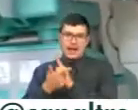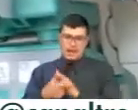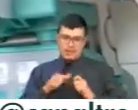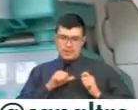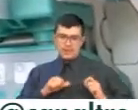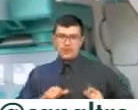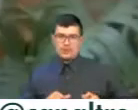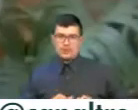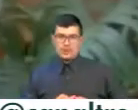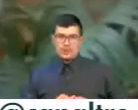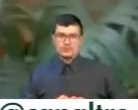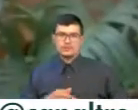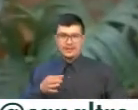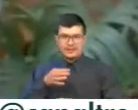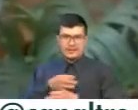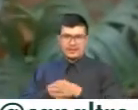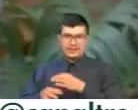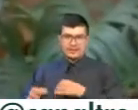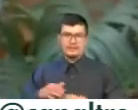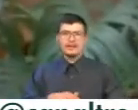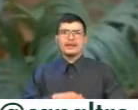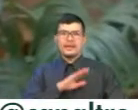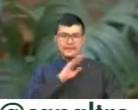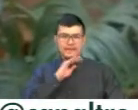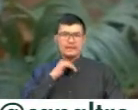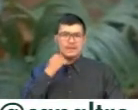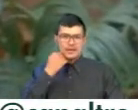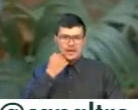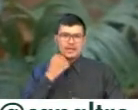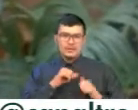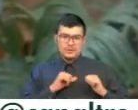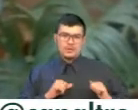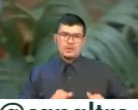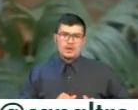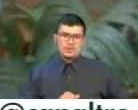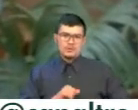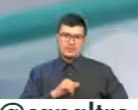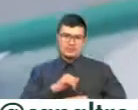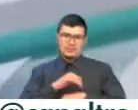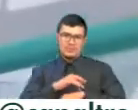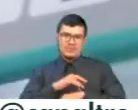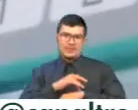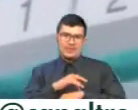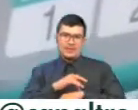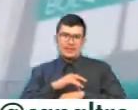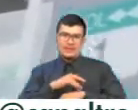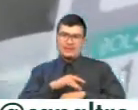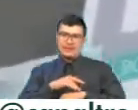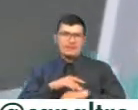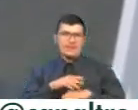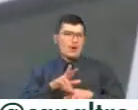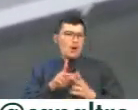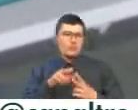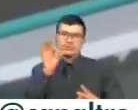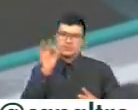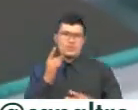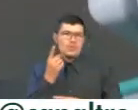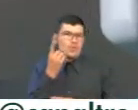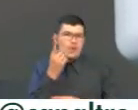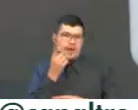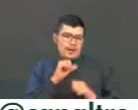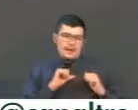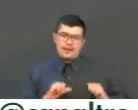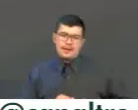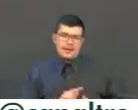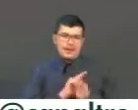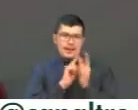corazón. Son enfermedades cardíacas terminales en donde la única opción de vida que existe es el trasplante. A pesar de todo el